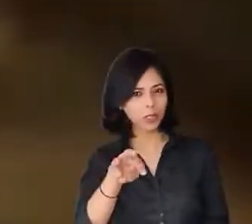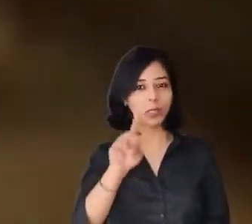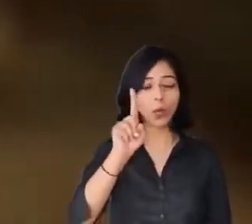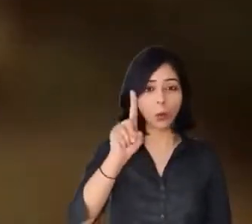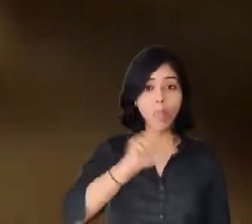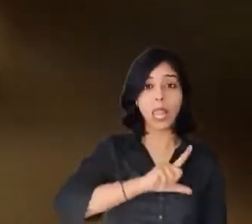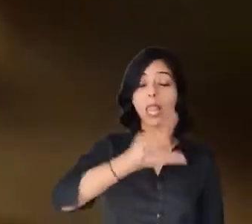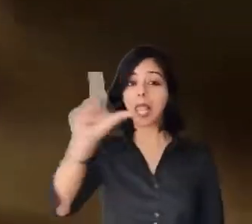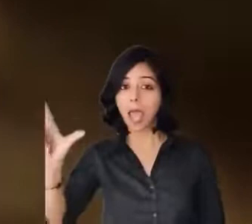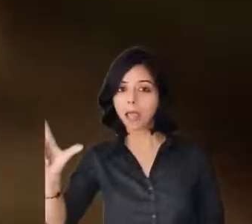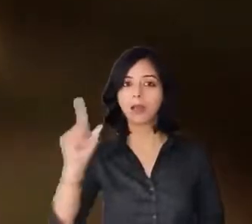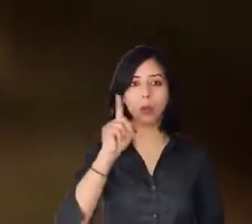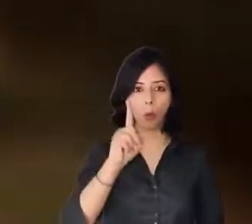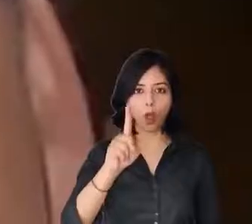arrepentido.